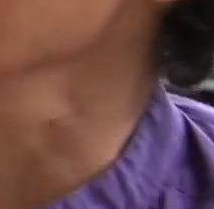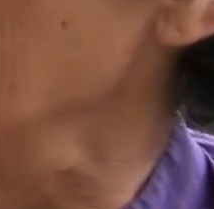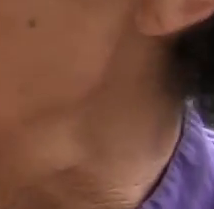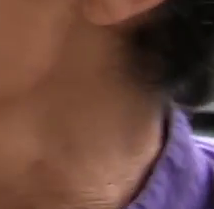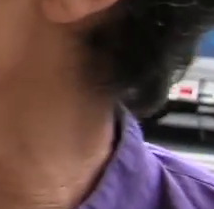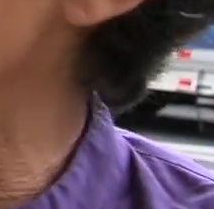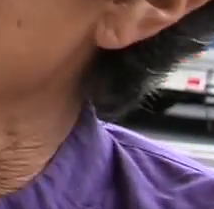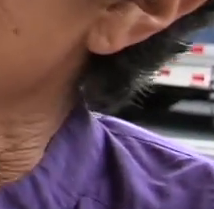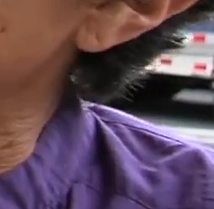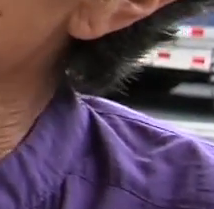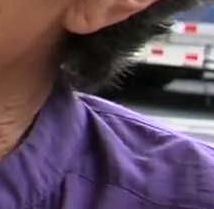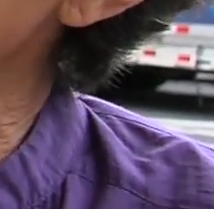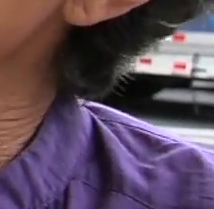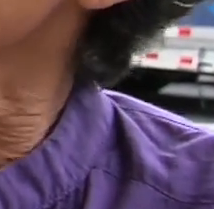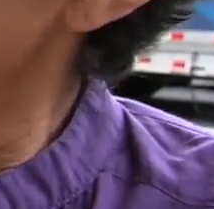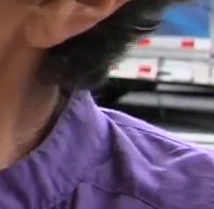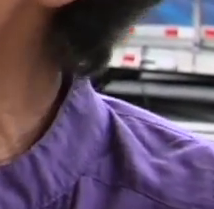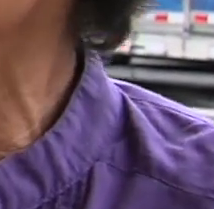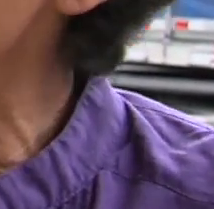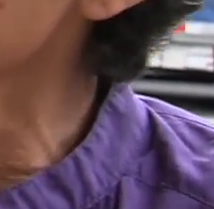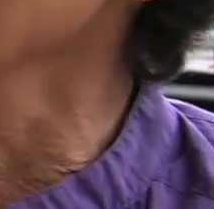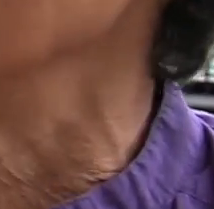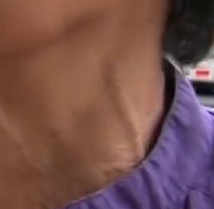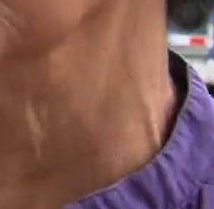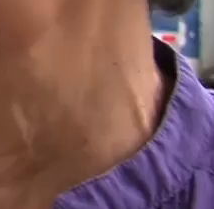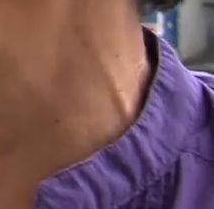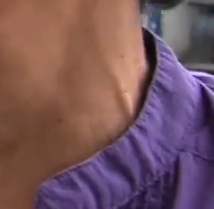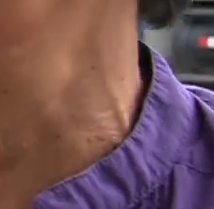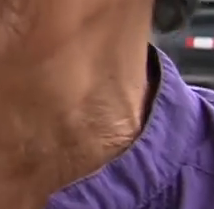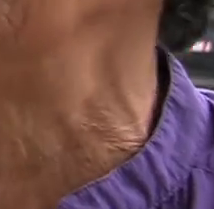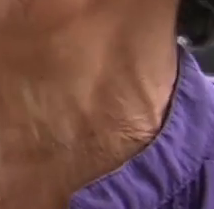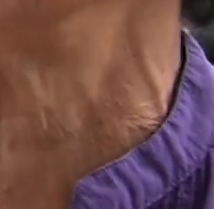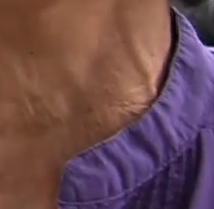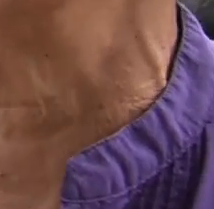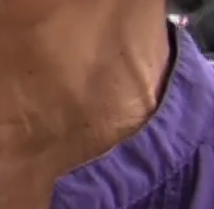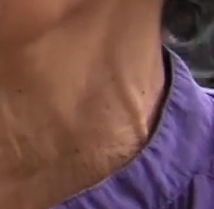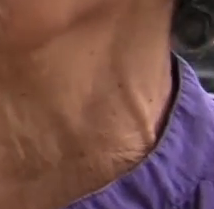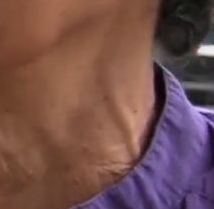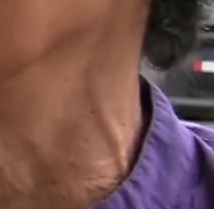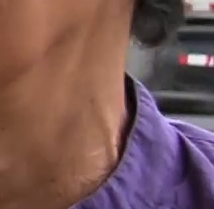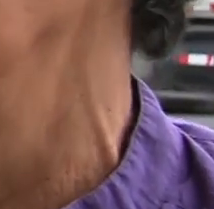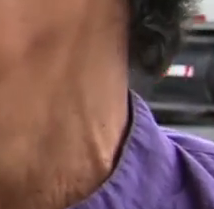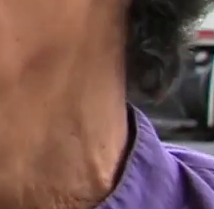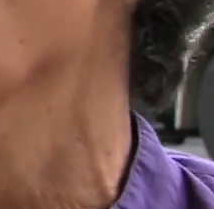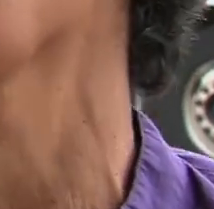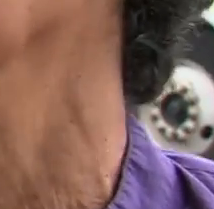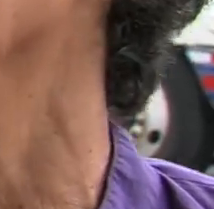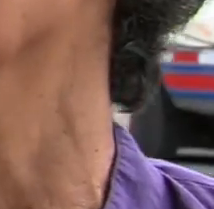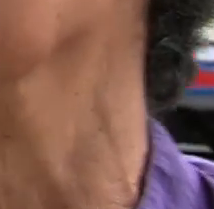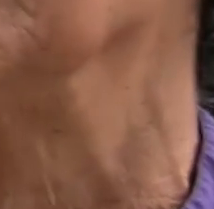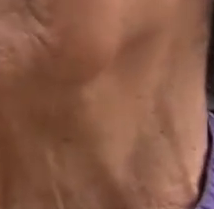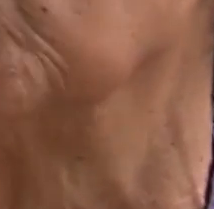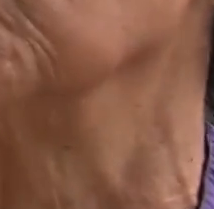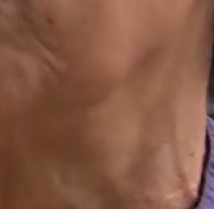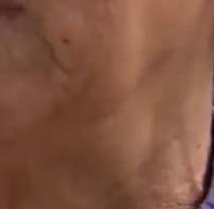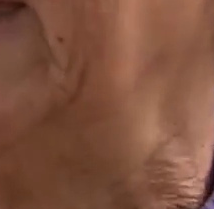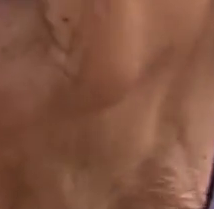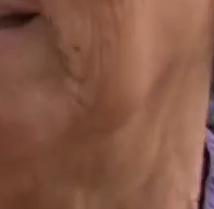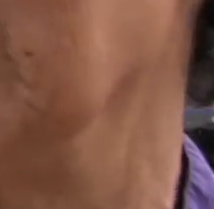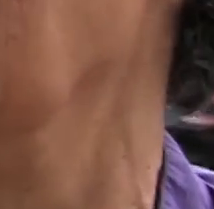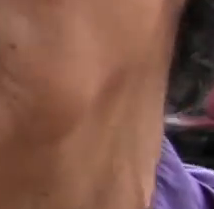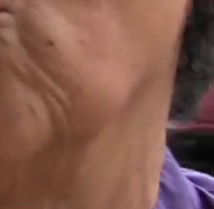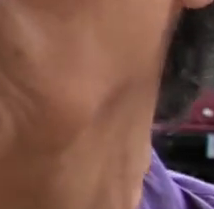en mi opinión las nuevas generaciones como mis hijas y algunas otras jóvenes y si